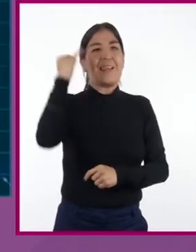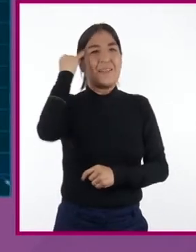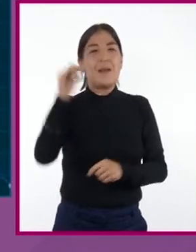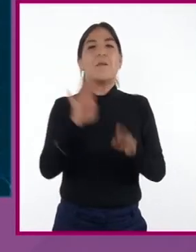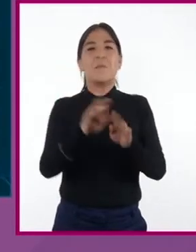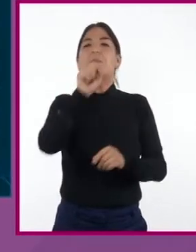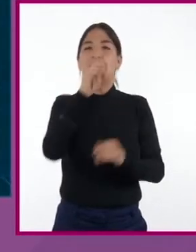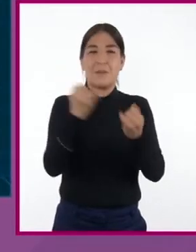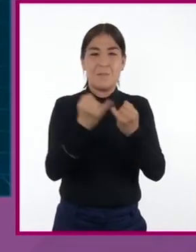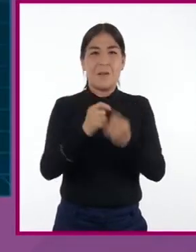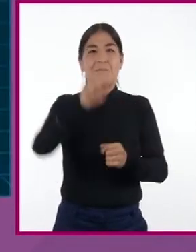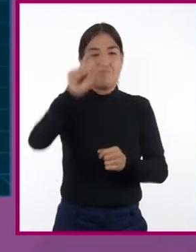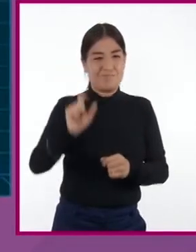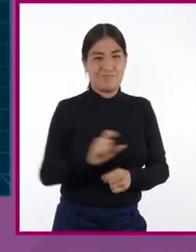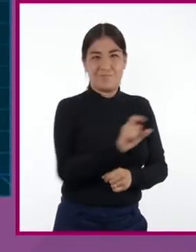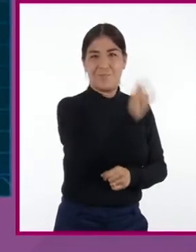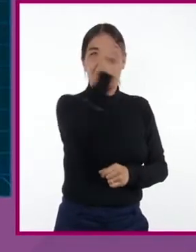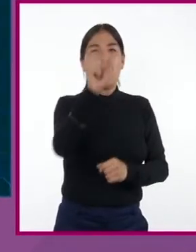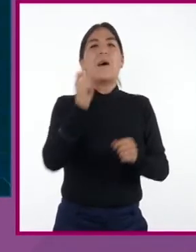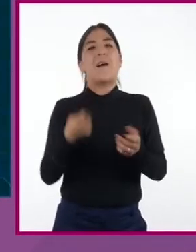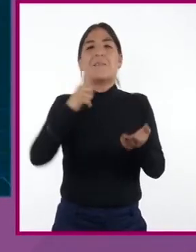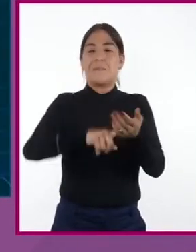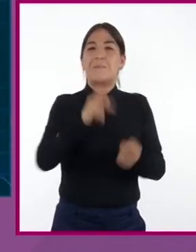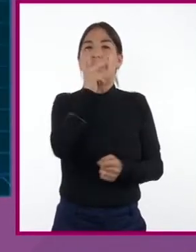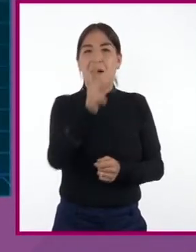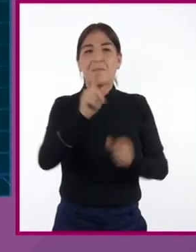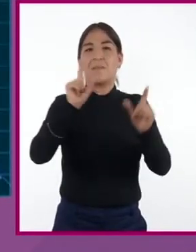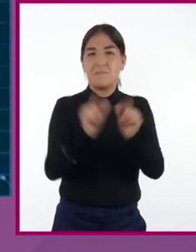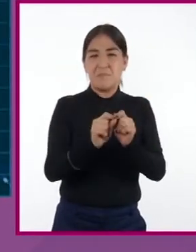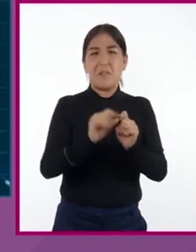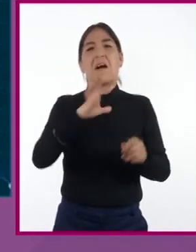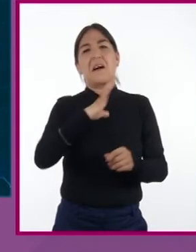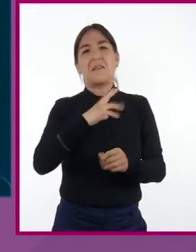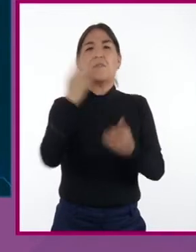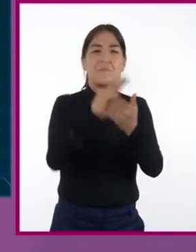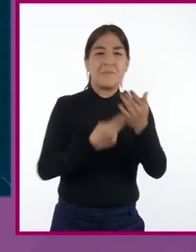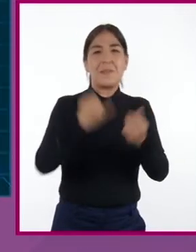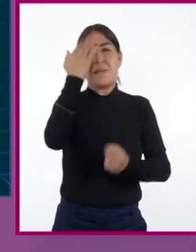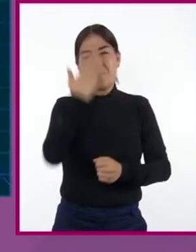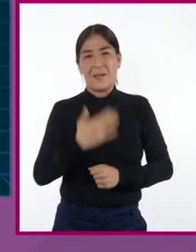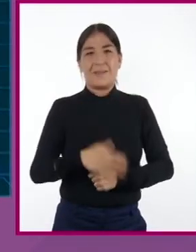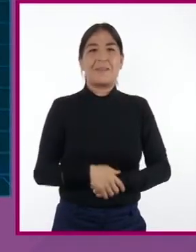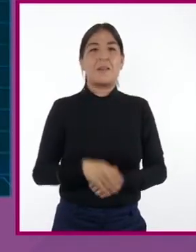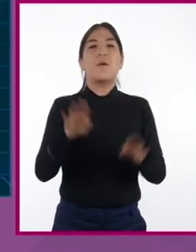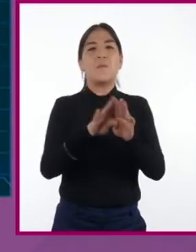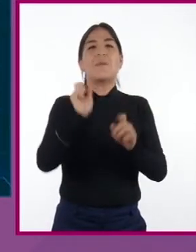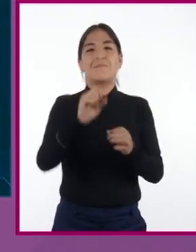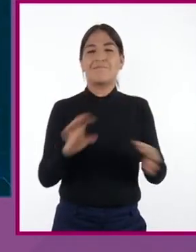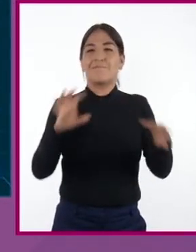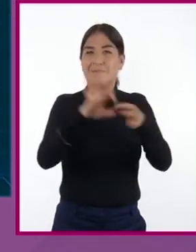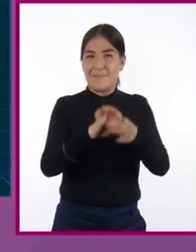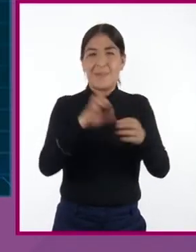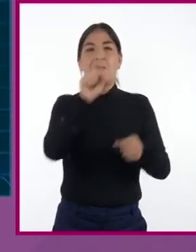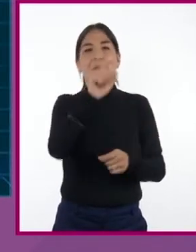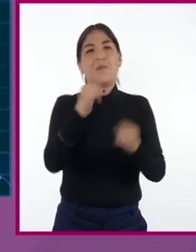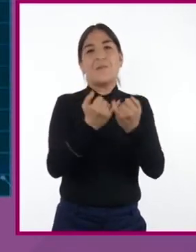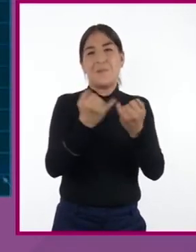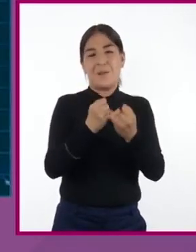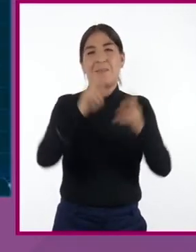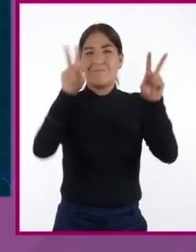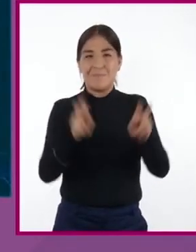se colocan a su alrededor a través de palabras clave, símbolos o imágenes, conectados con el tema principal o entre